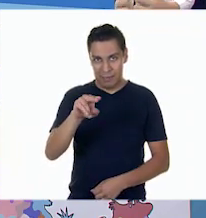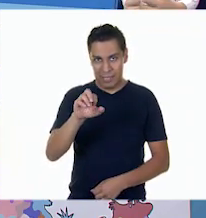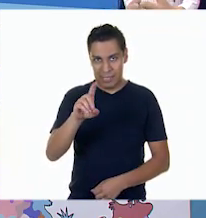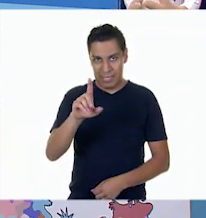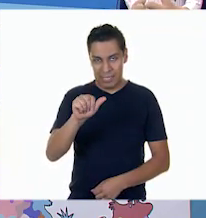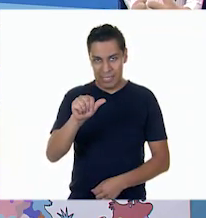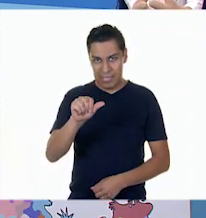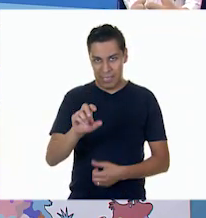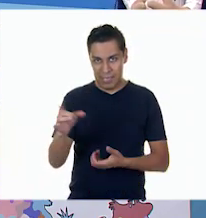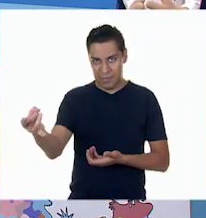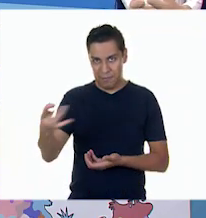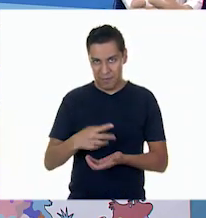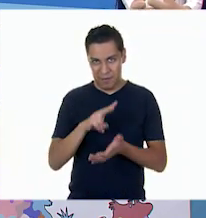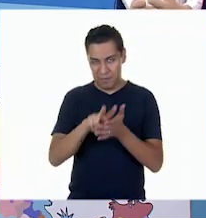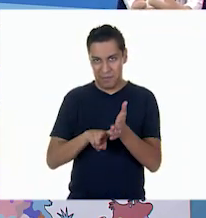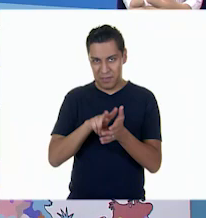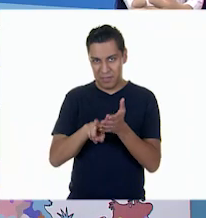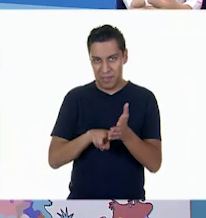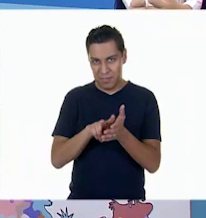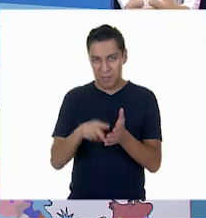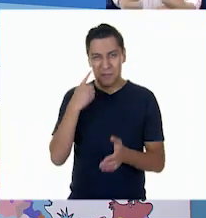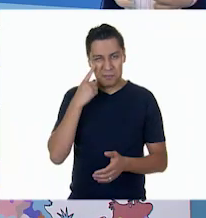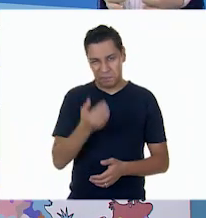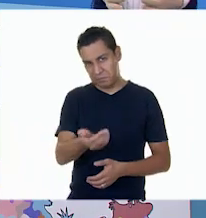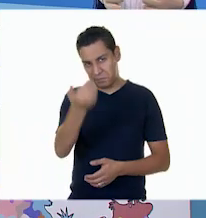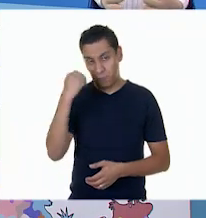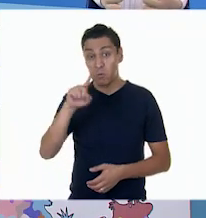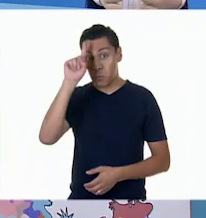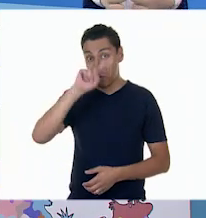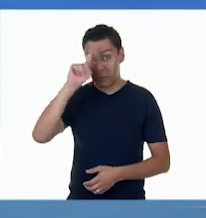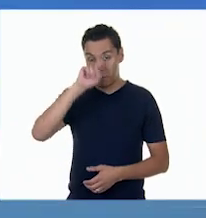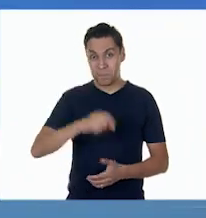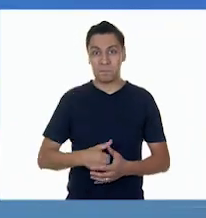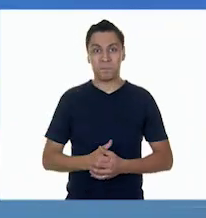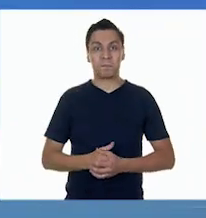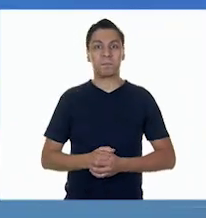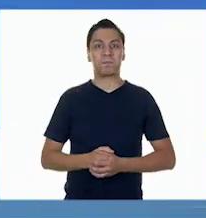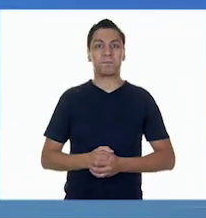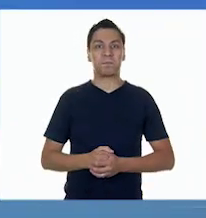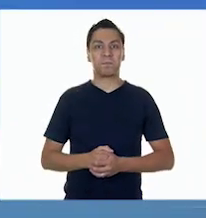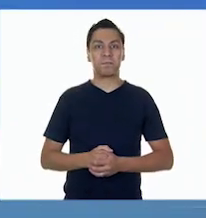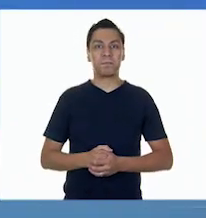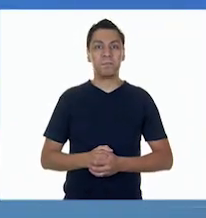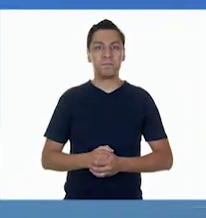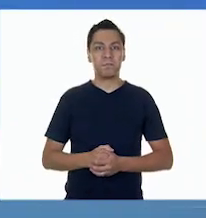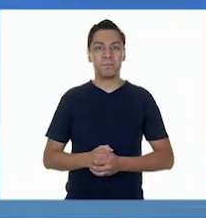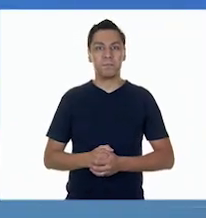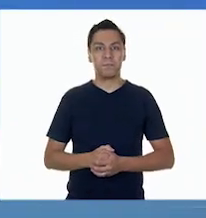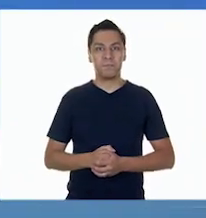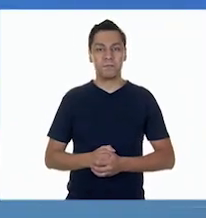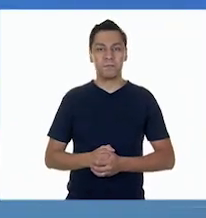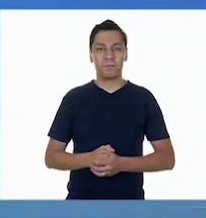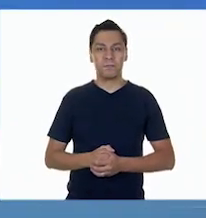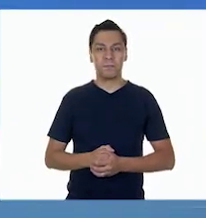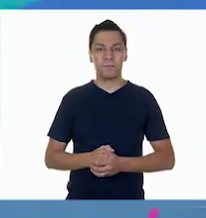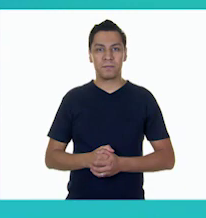más sobre el funcionamiento y cuidado del oído. Vamos a escuchar. Muy bien. A ver, bueno, lo digo bajito ahora, ¿eh?